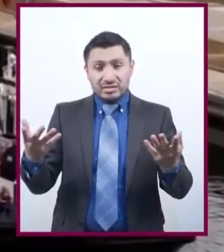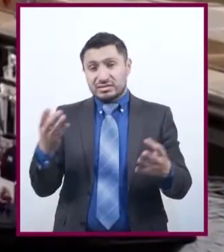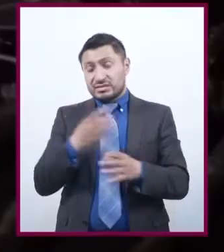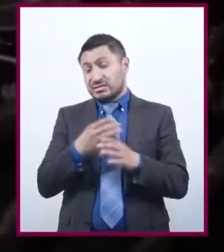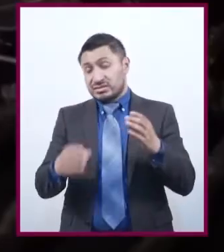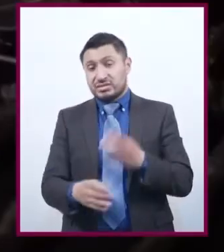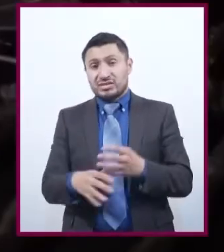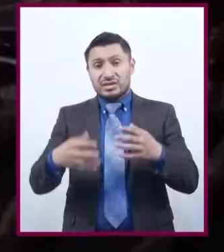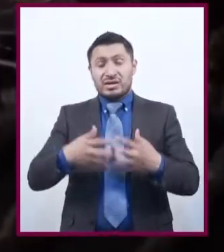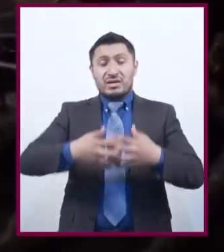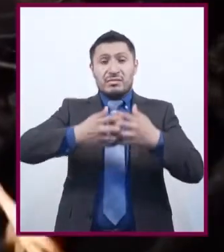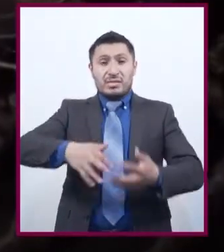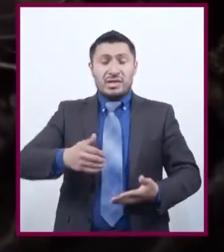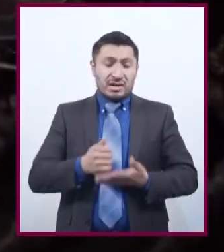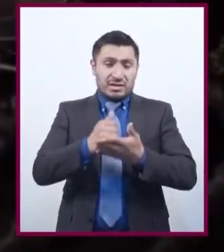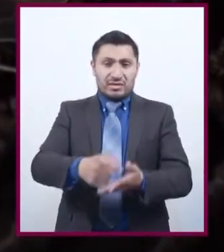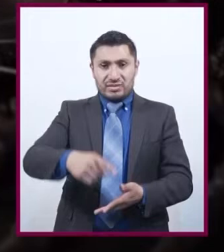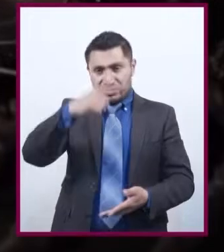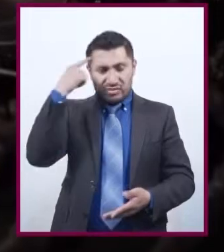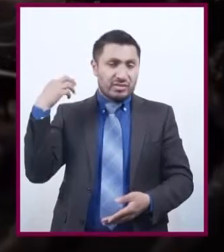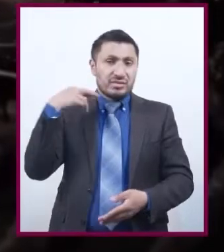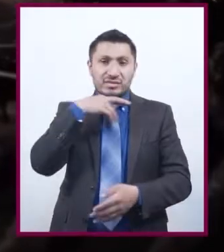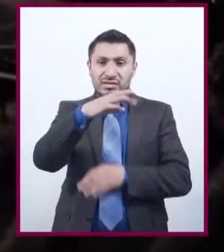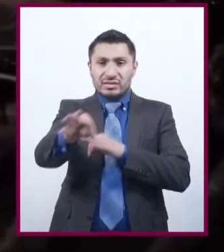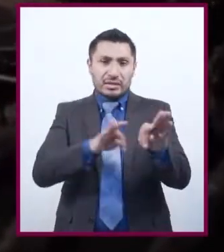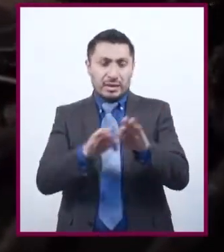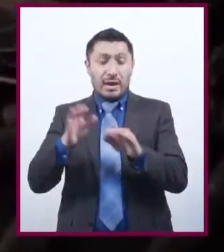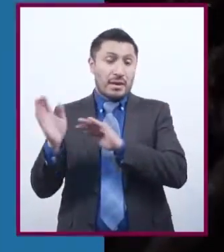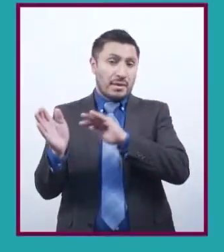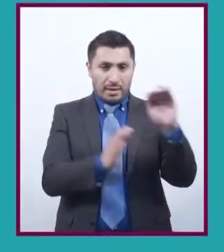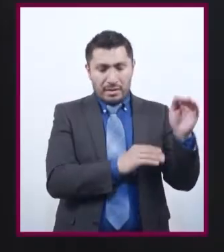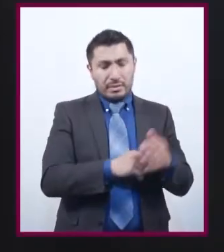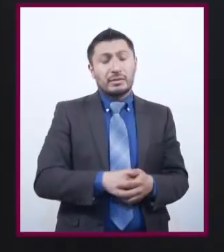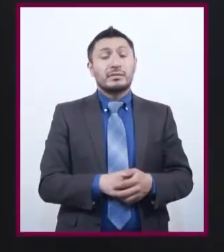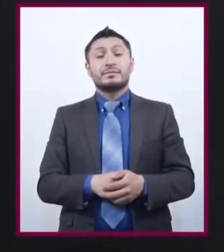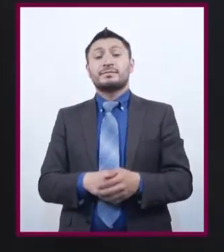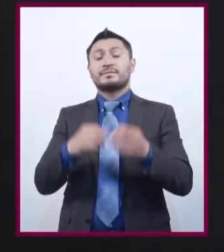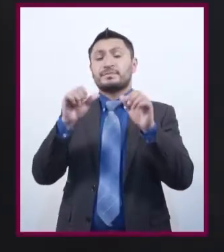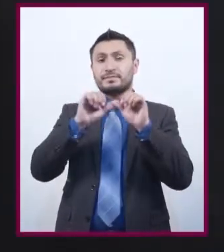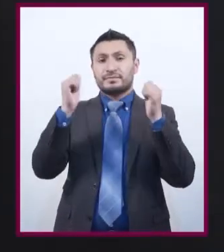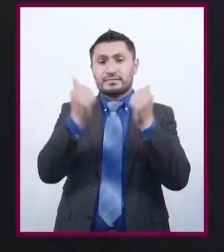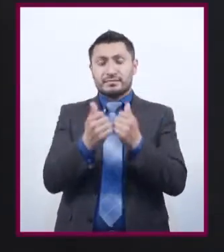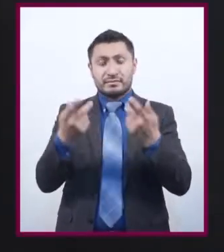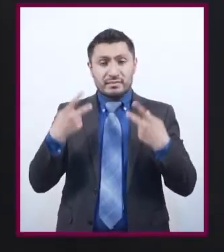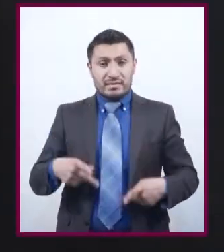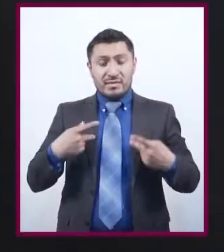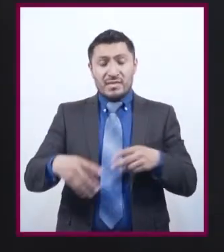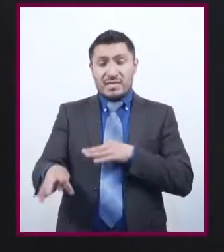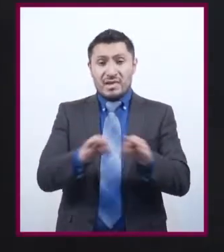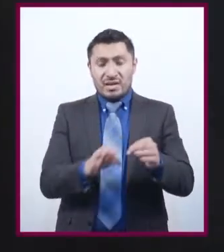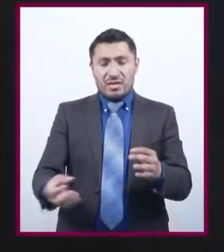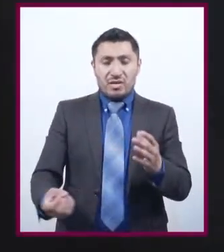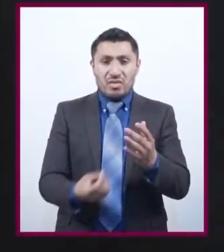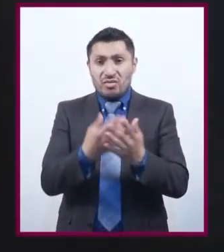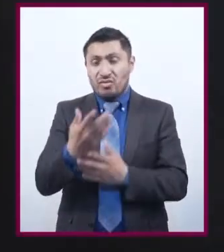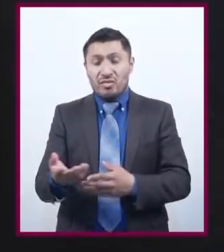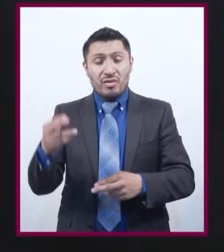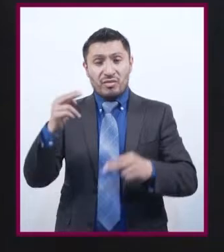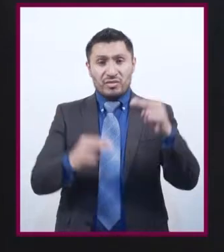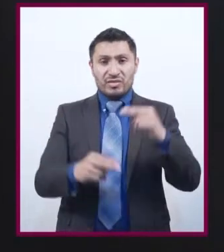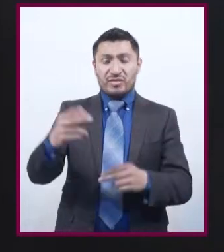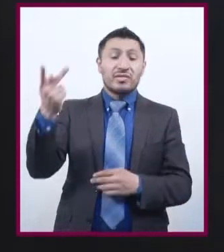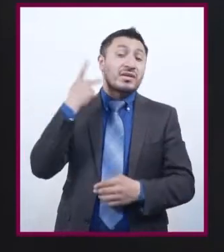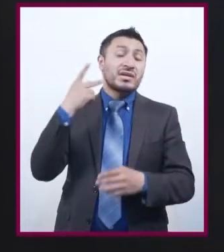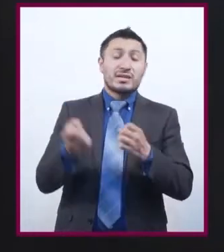y máquinas que hicieron más fácil y rápido el trabajo por otro lado las asociaciones de obreros cobraban